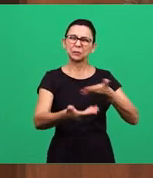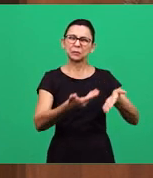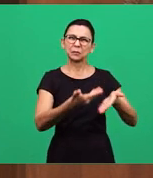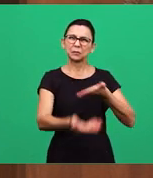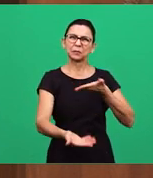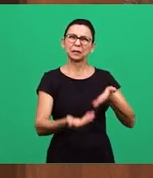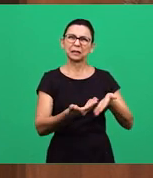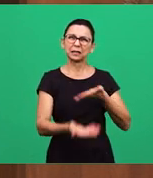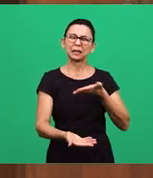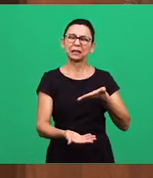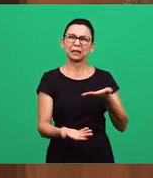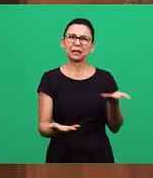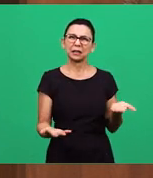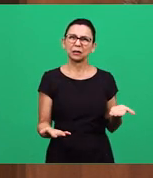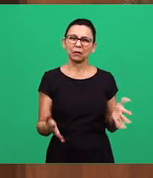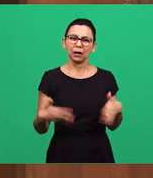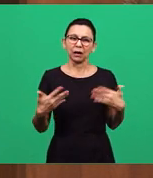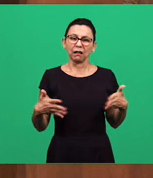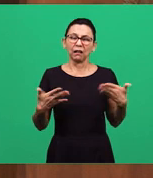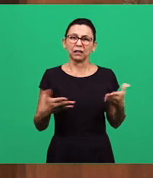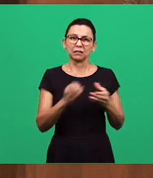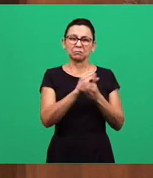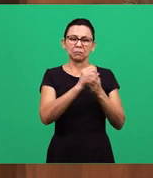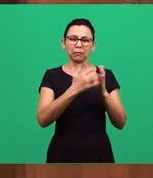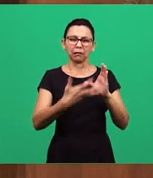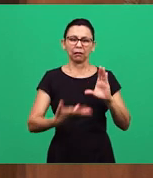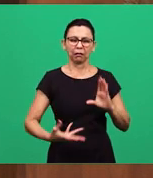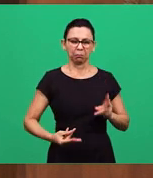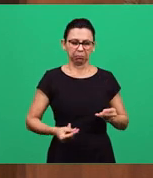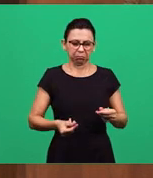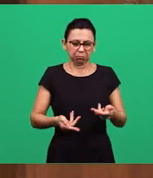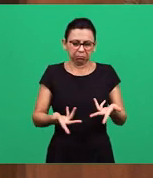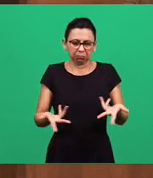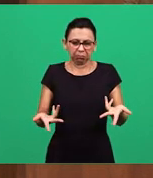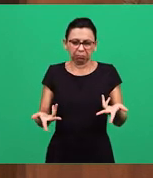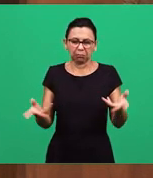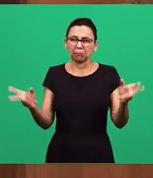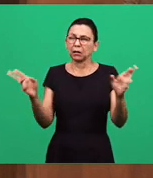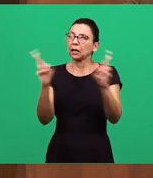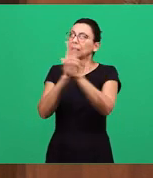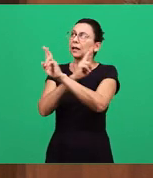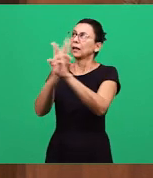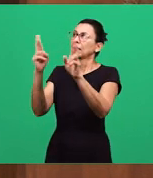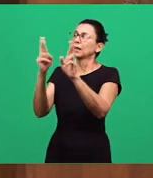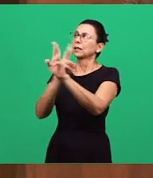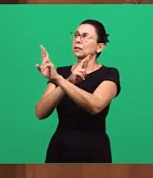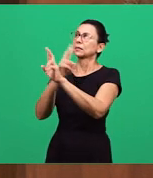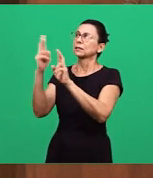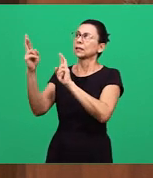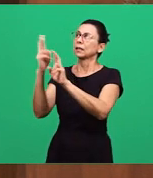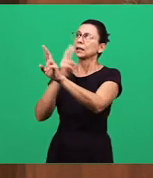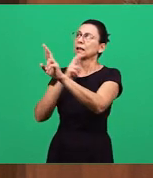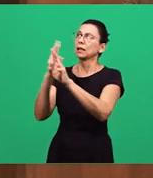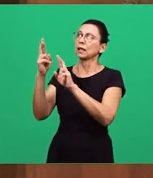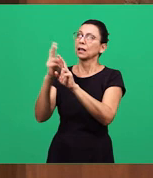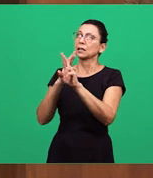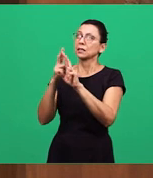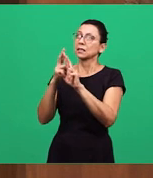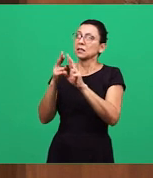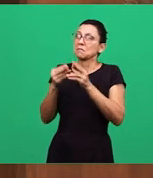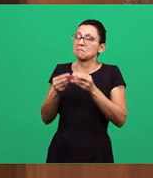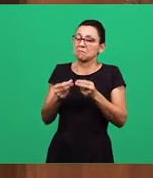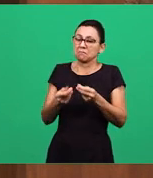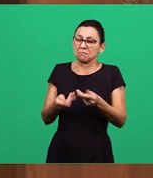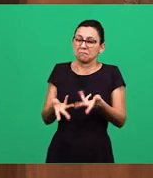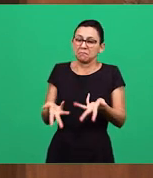perdió su motivación, perdió su característica, perdió su relación en relación a lo